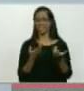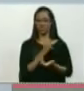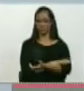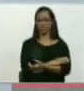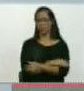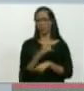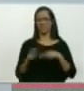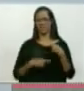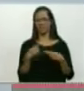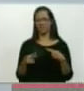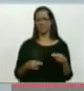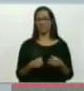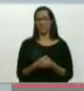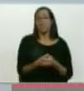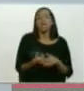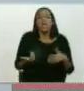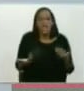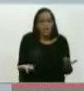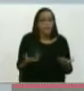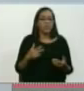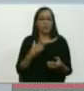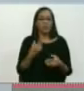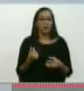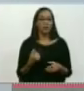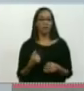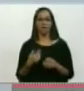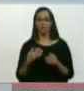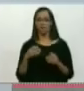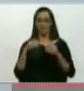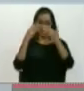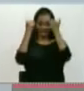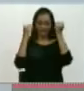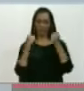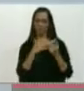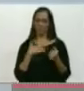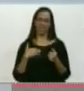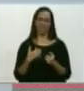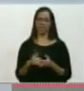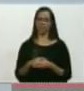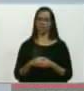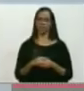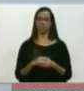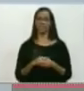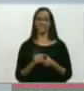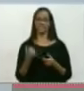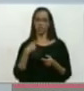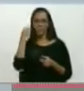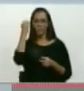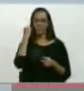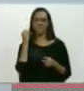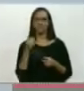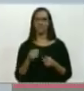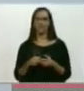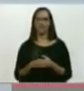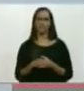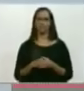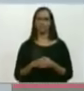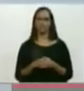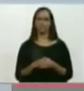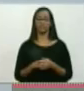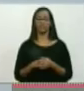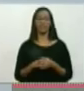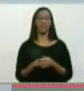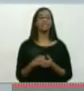a la izquierda, porque no es que el Evo Morales haya querido largar. Y yo pensaba, ¿y si